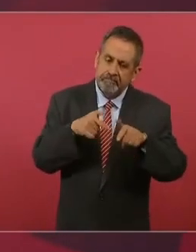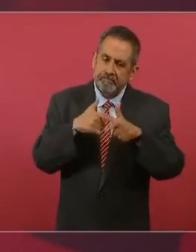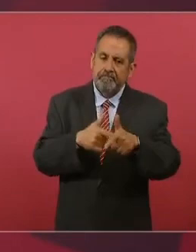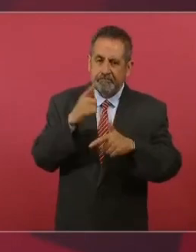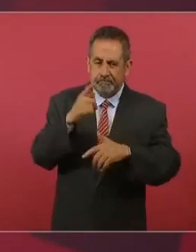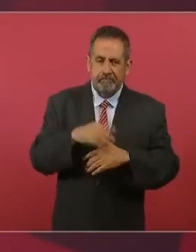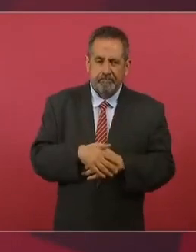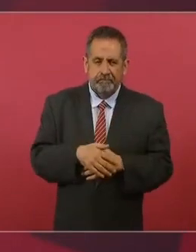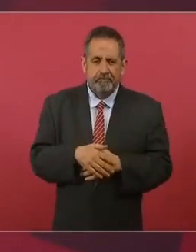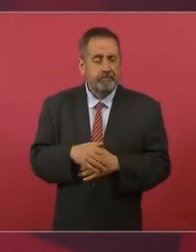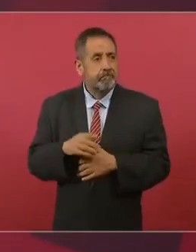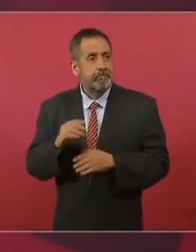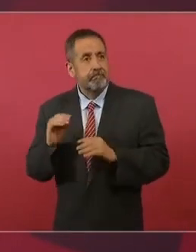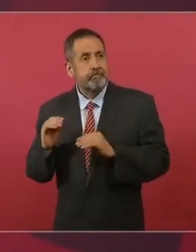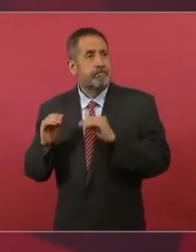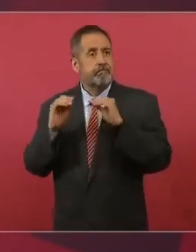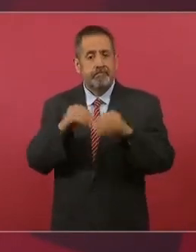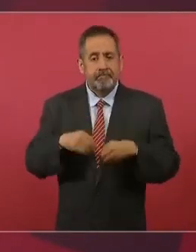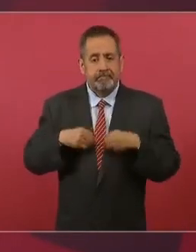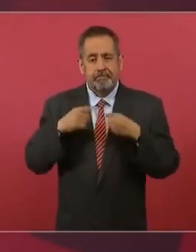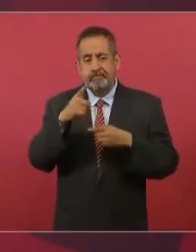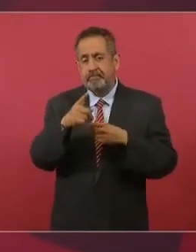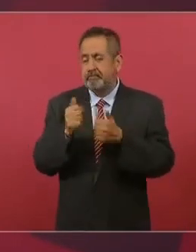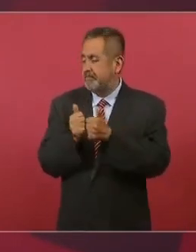se fueron al exilio.